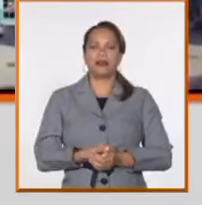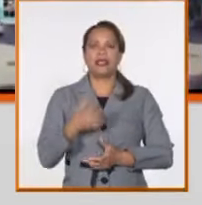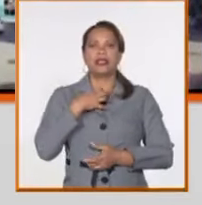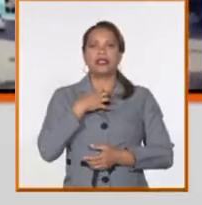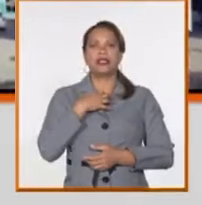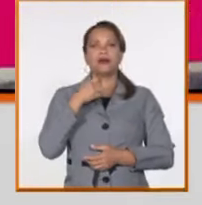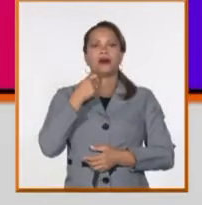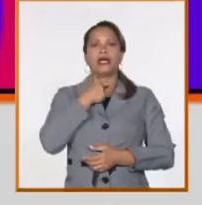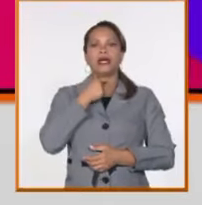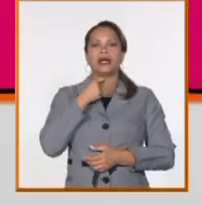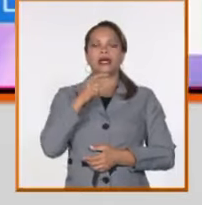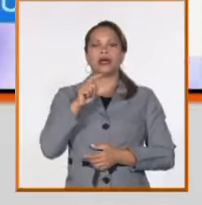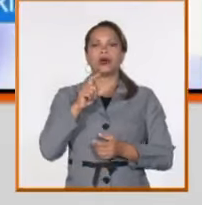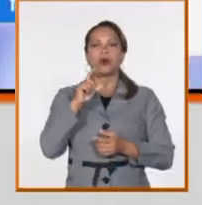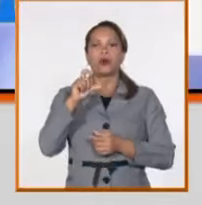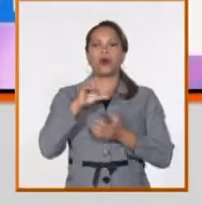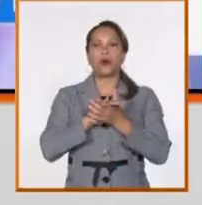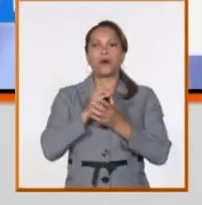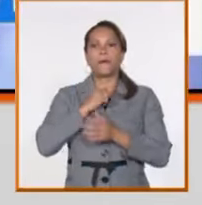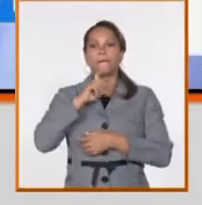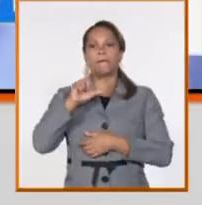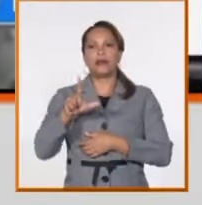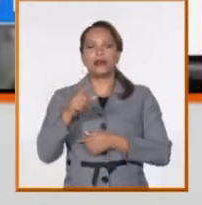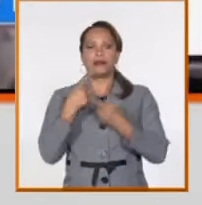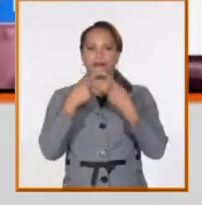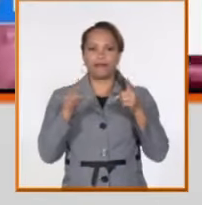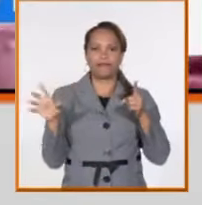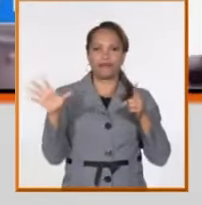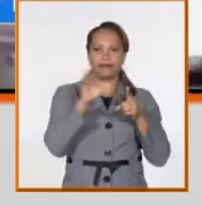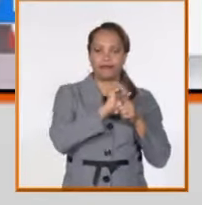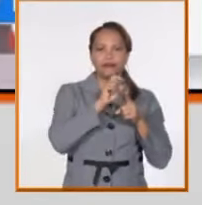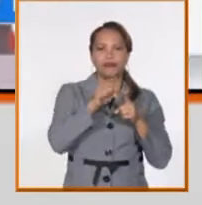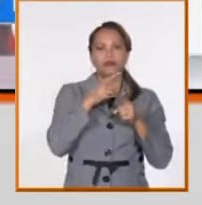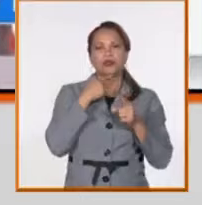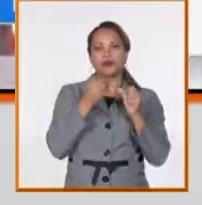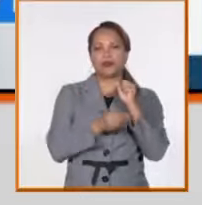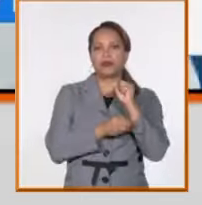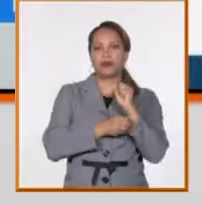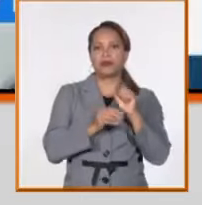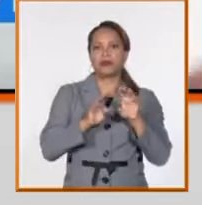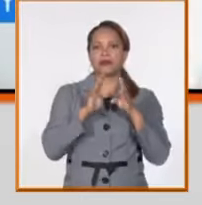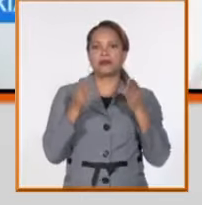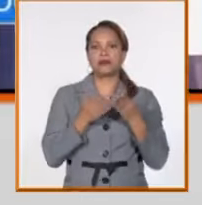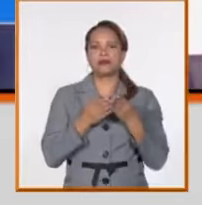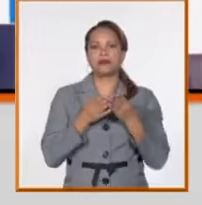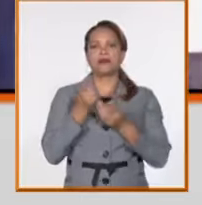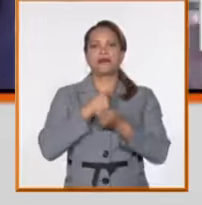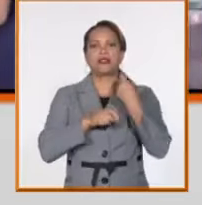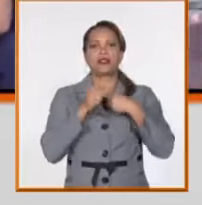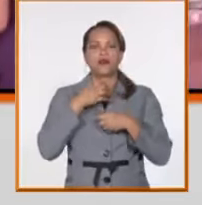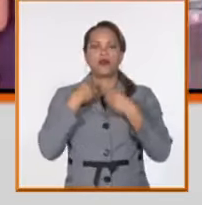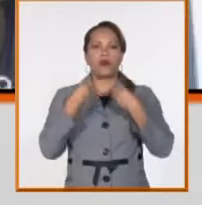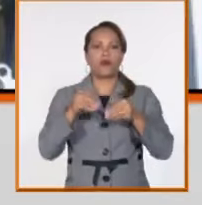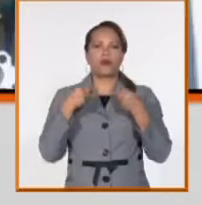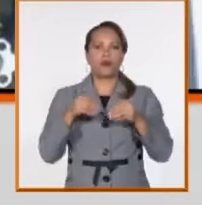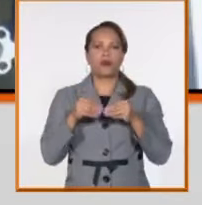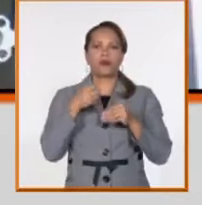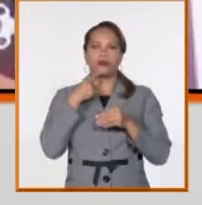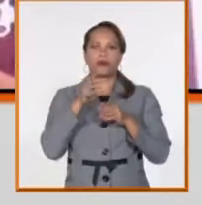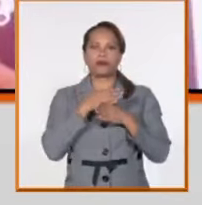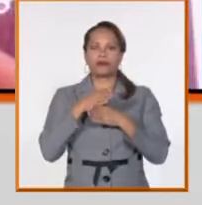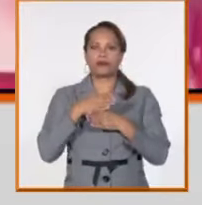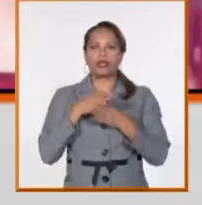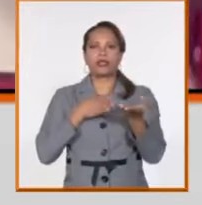comil que está presente en casi todas las provincias del país y eso es una fortaleza para el grupo también que comercializamos nuestros productos a través de la propia